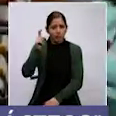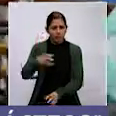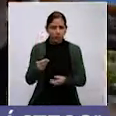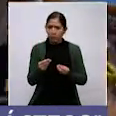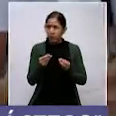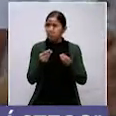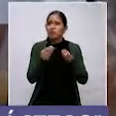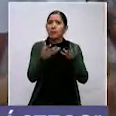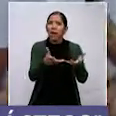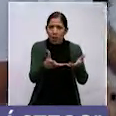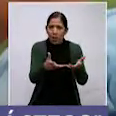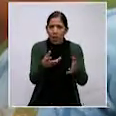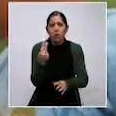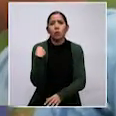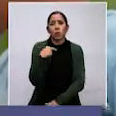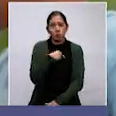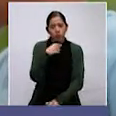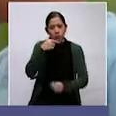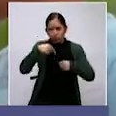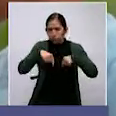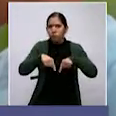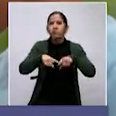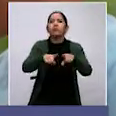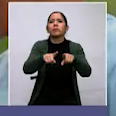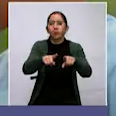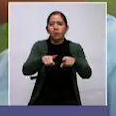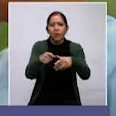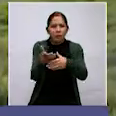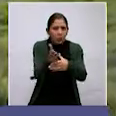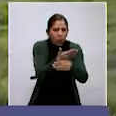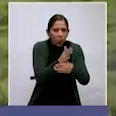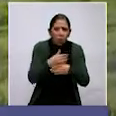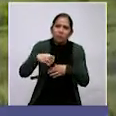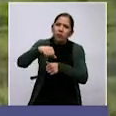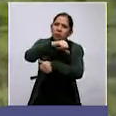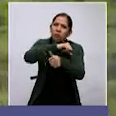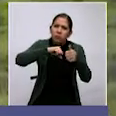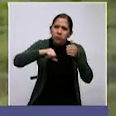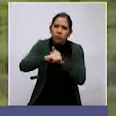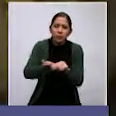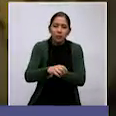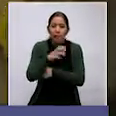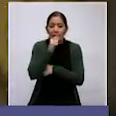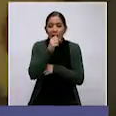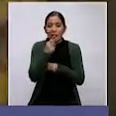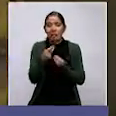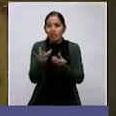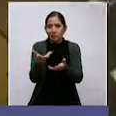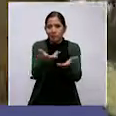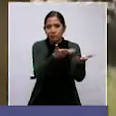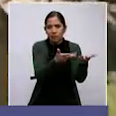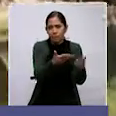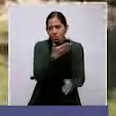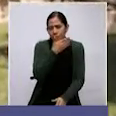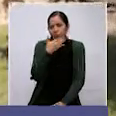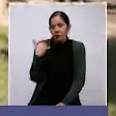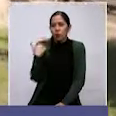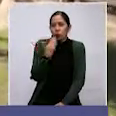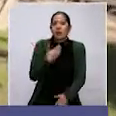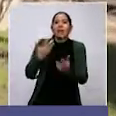espacio donde nosotros podamos compartir con ellos los productos lácteos. Y qué mejor de nuestra empresa